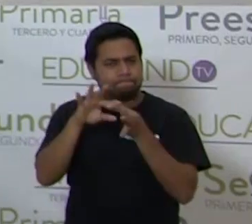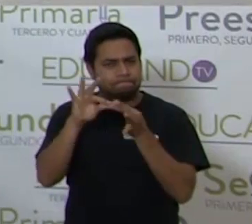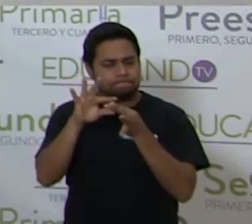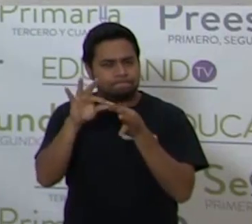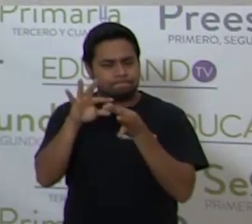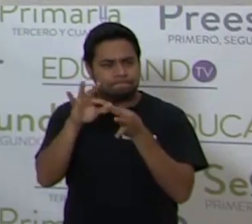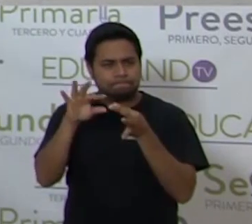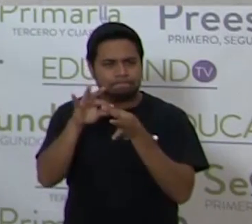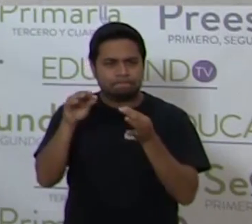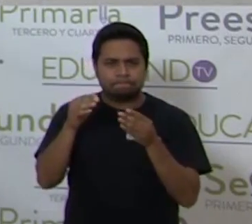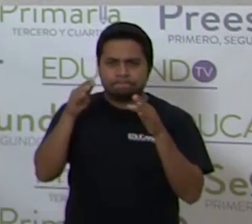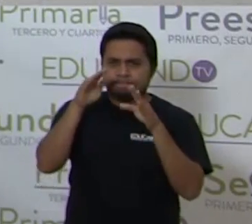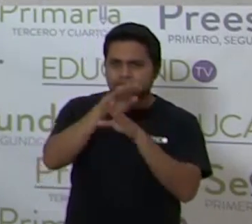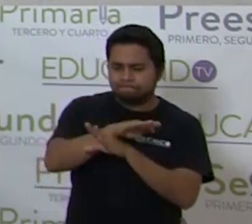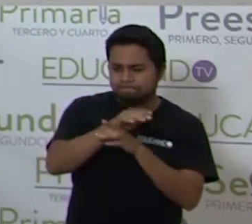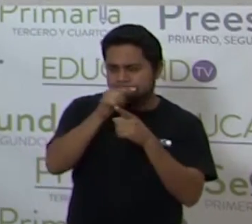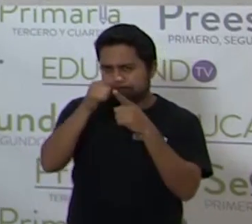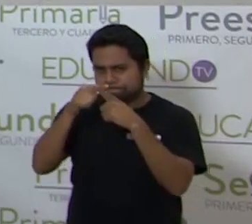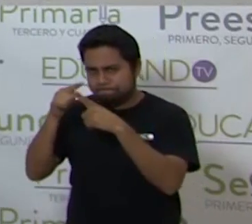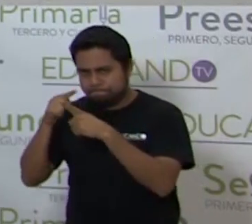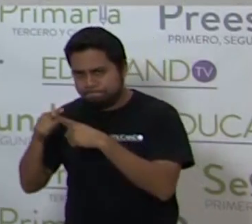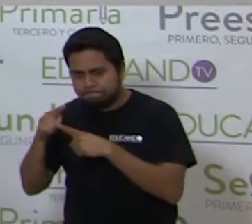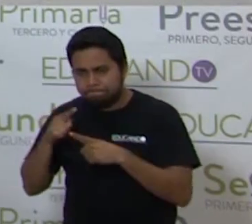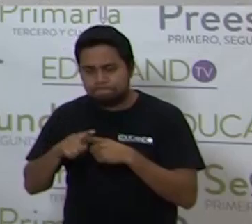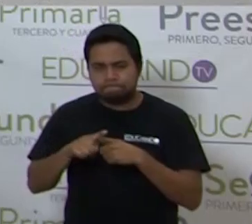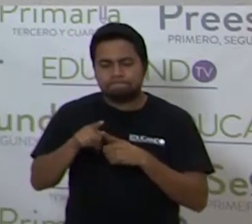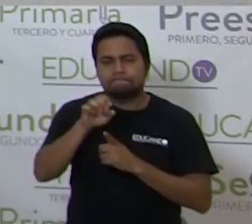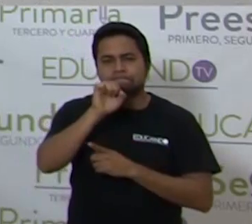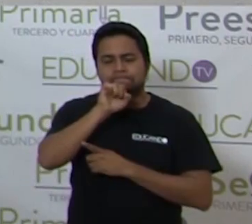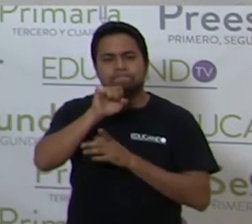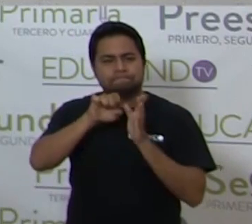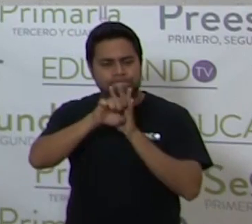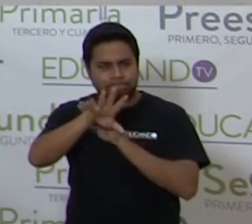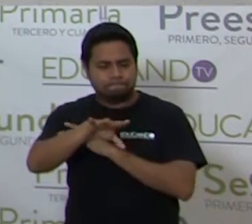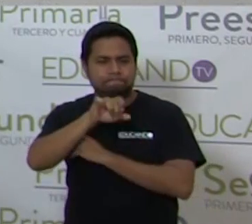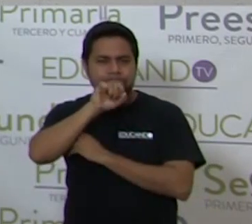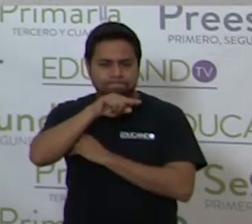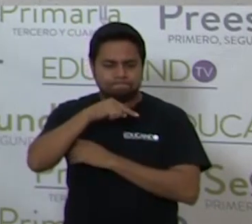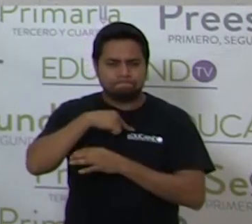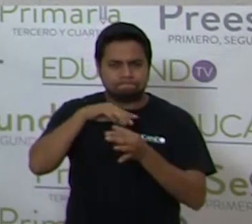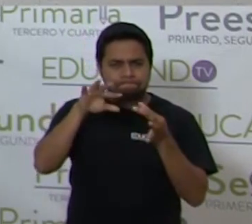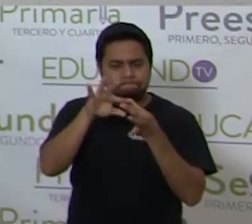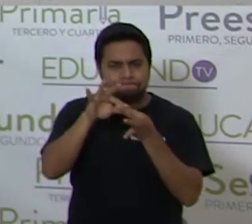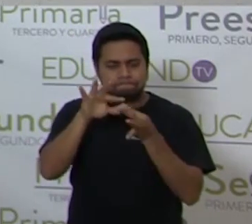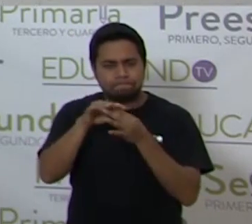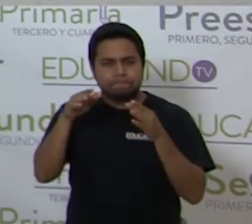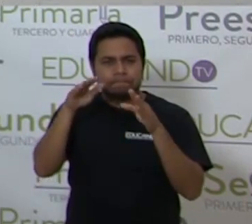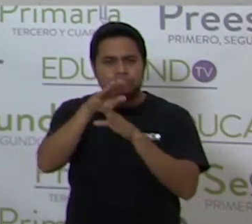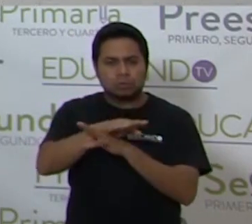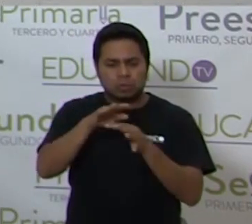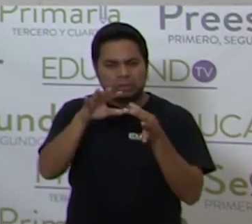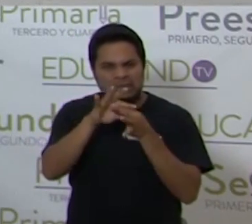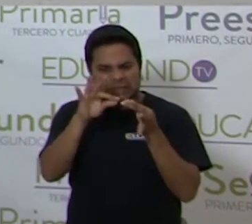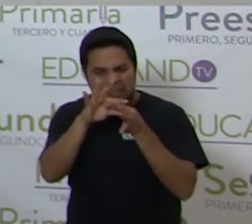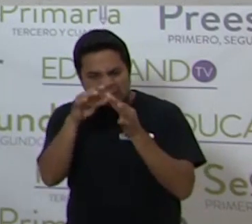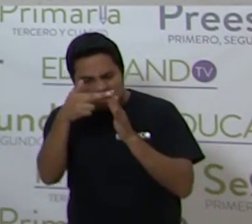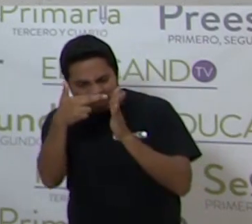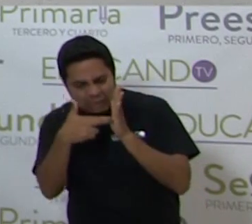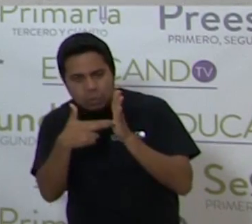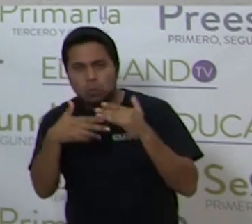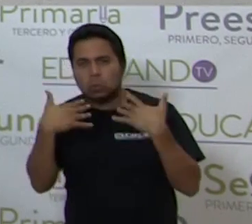los instructivos. Hemos hablado sobre lo que son las instrucciones, pero también hemos dicho que los instructivos son